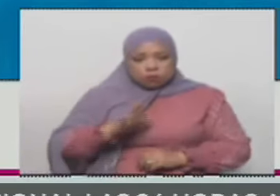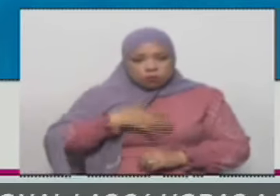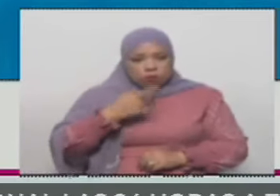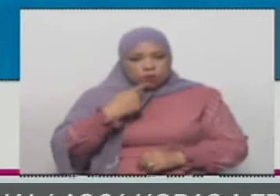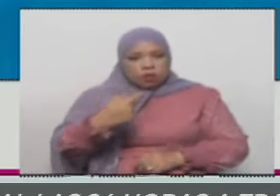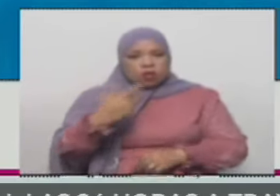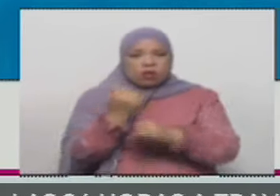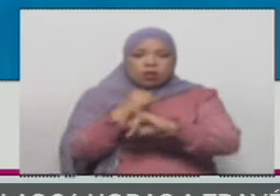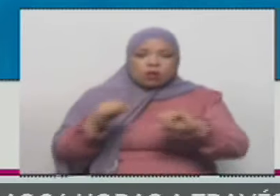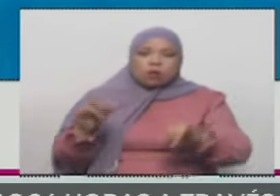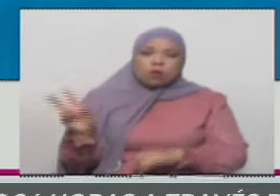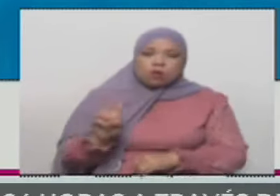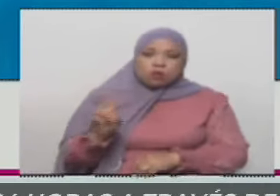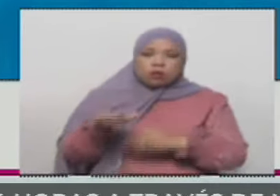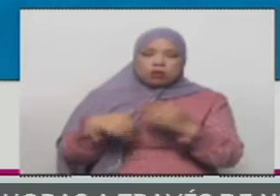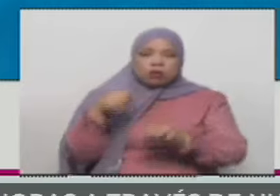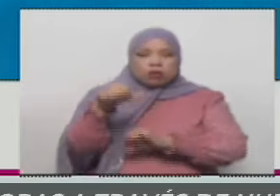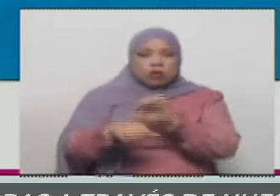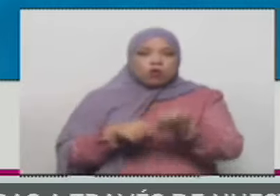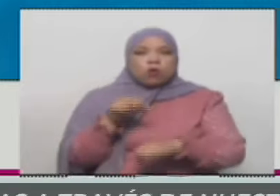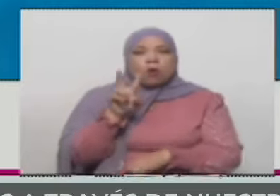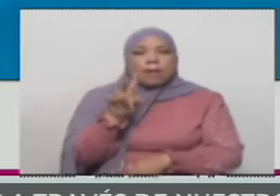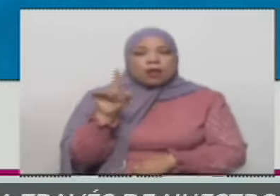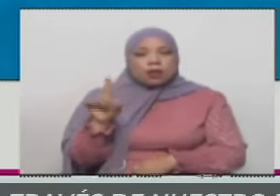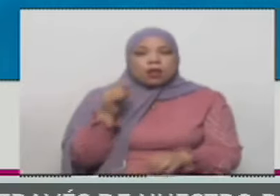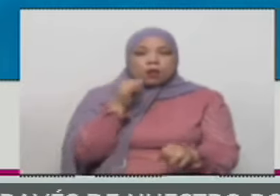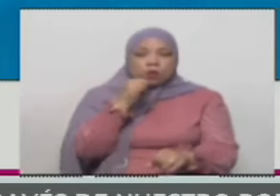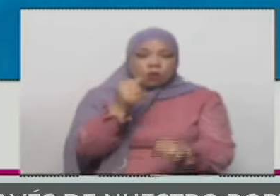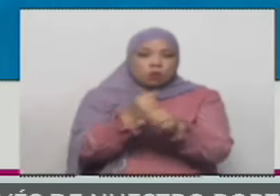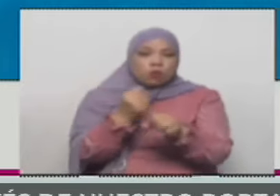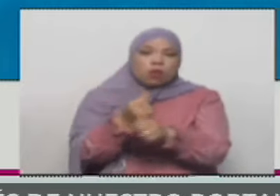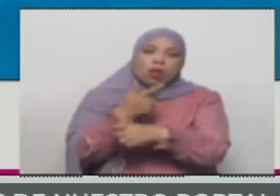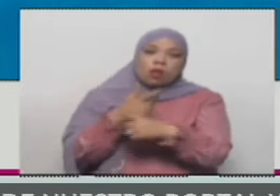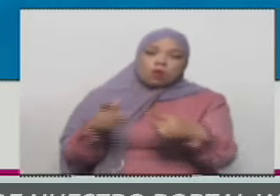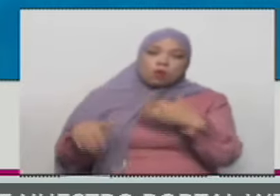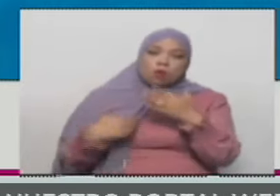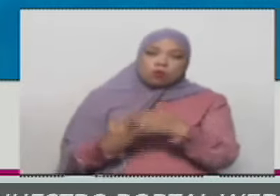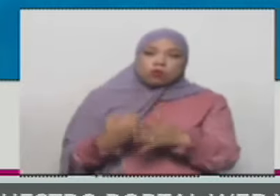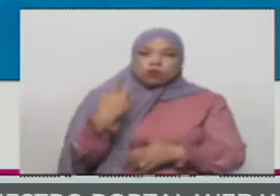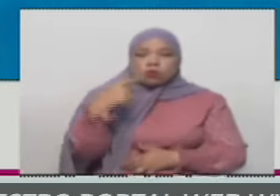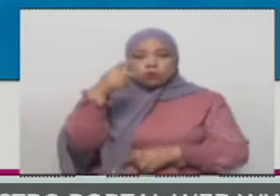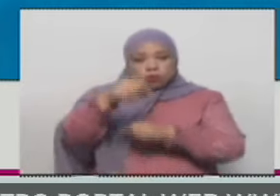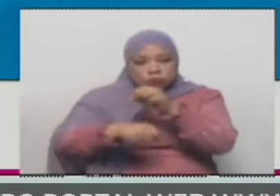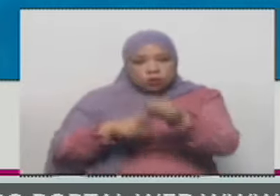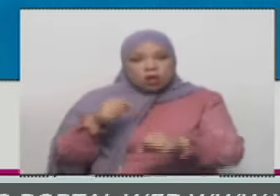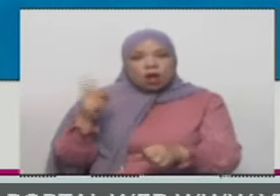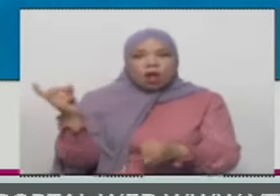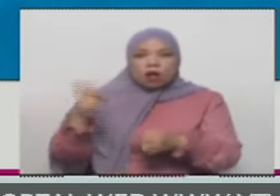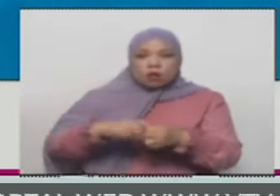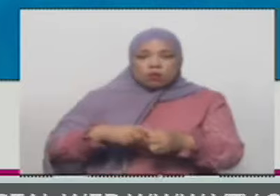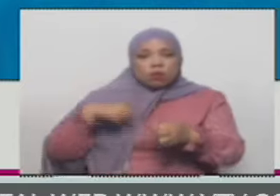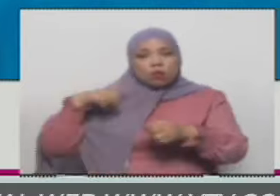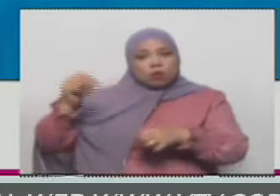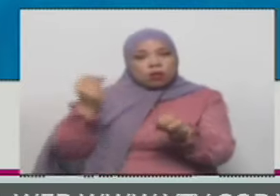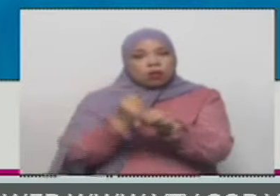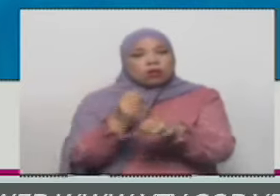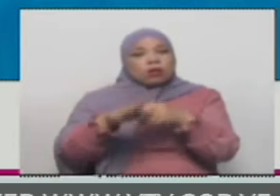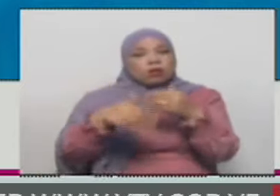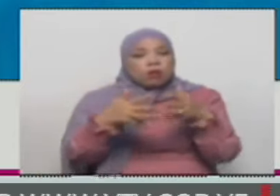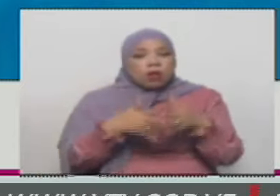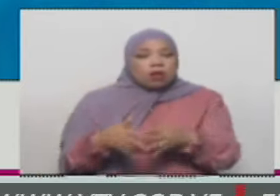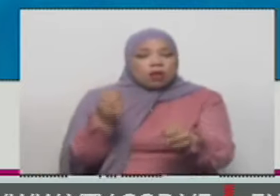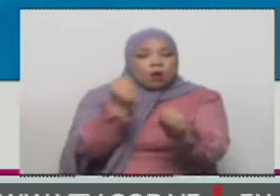la independencia del siglo XXI. La independencia de hace dos siglos fue sacarnos de encima al Imperio